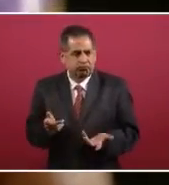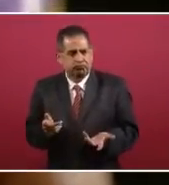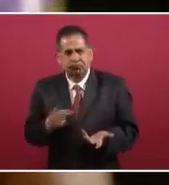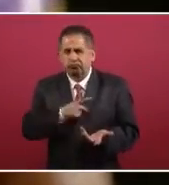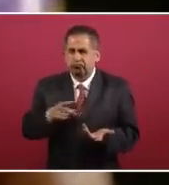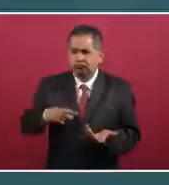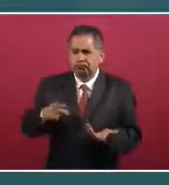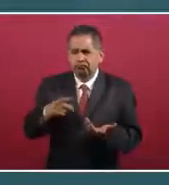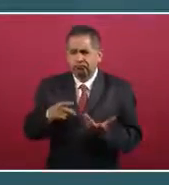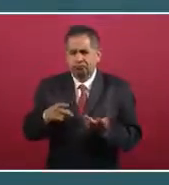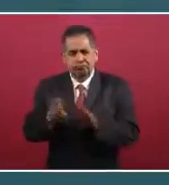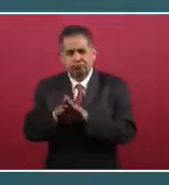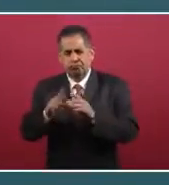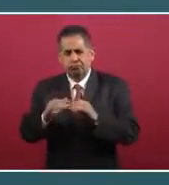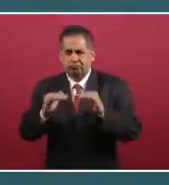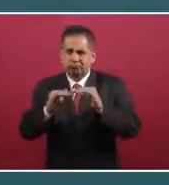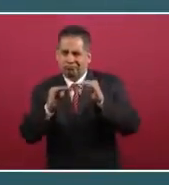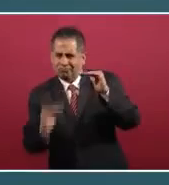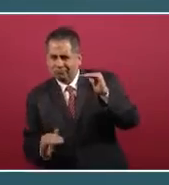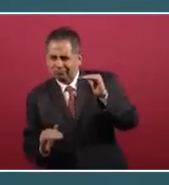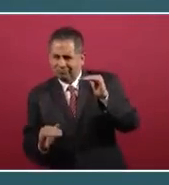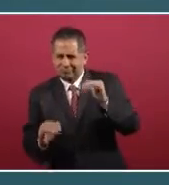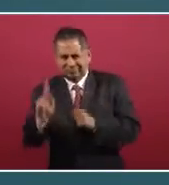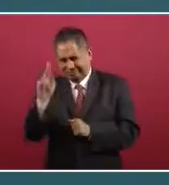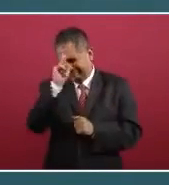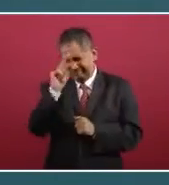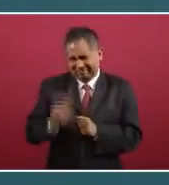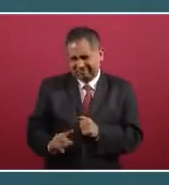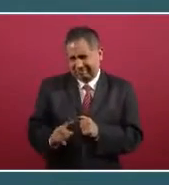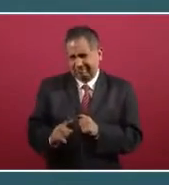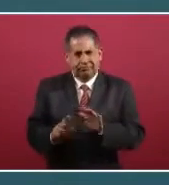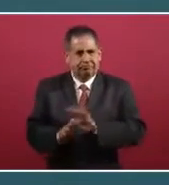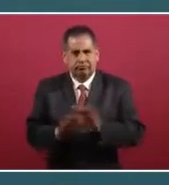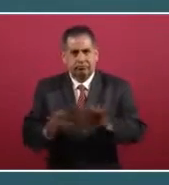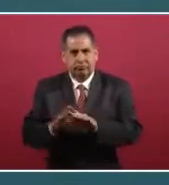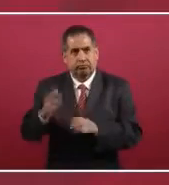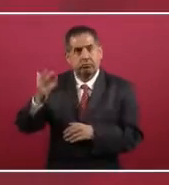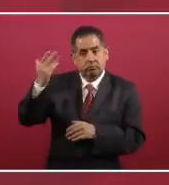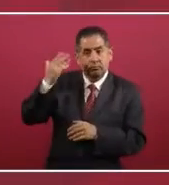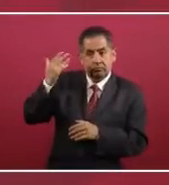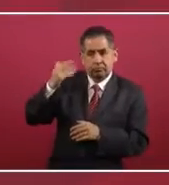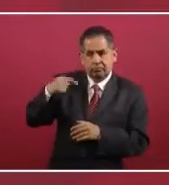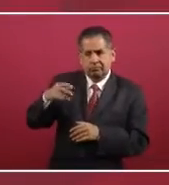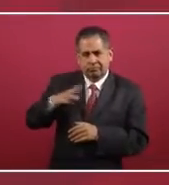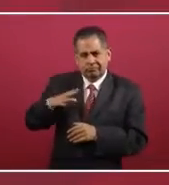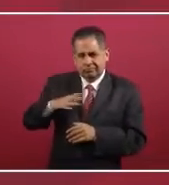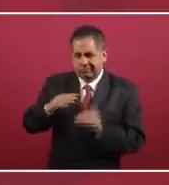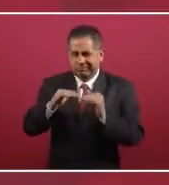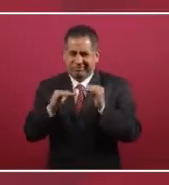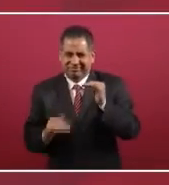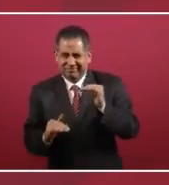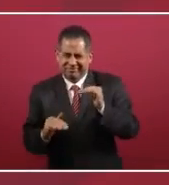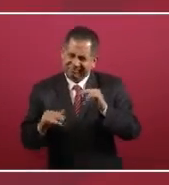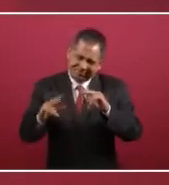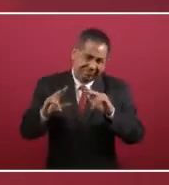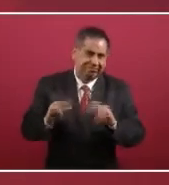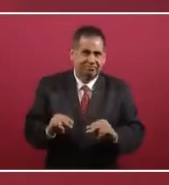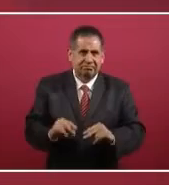una monstruosa desigualdad económica y social como la que padecemos en nuestro país.